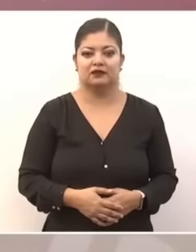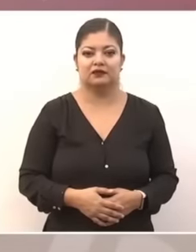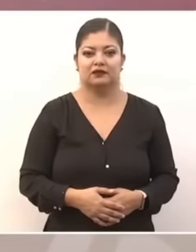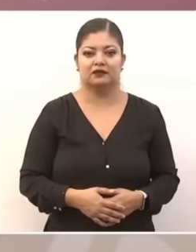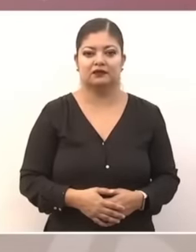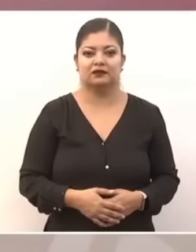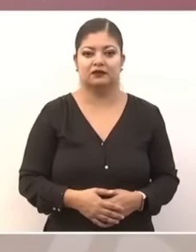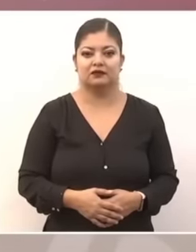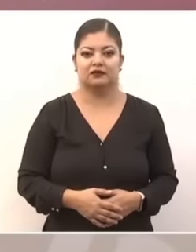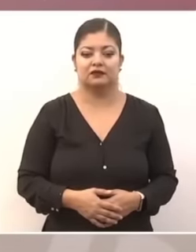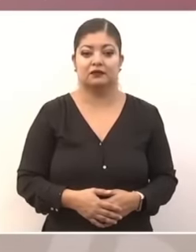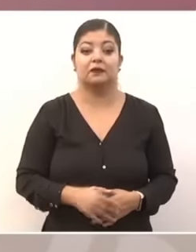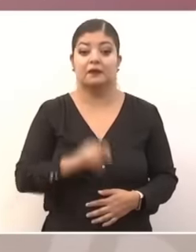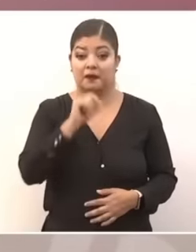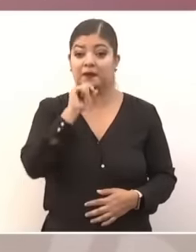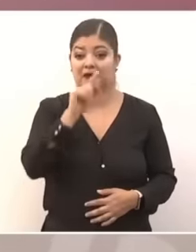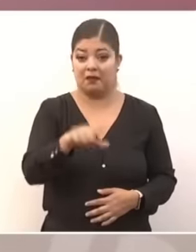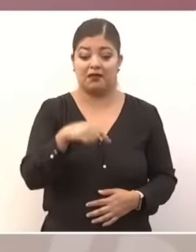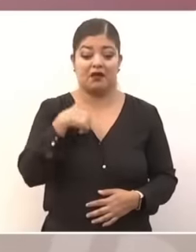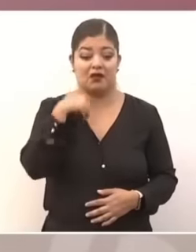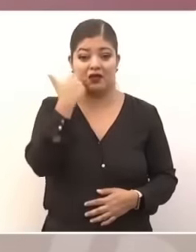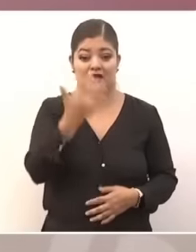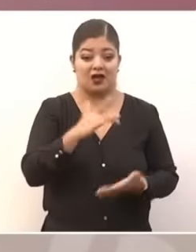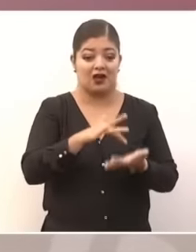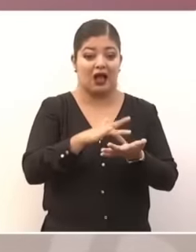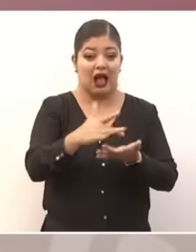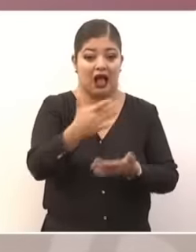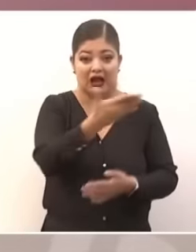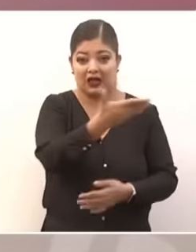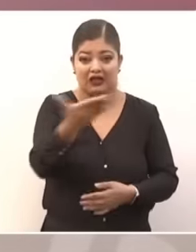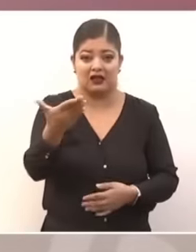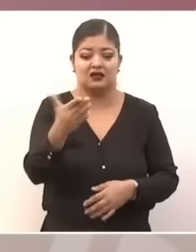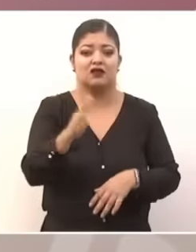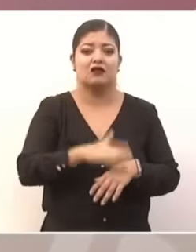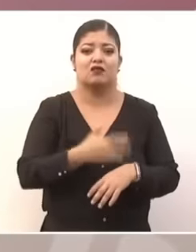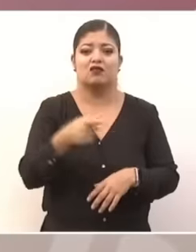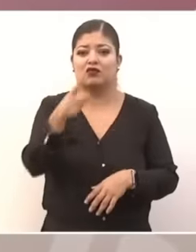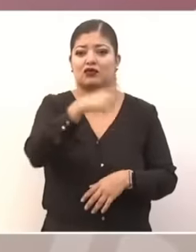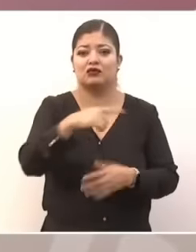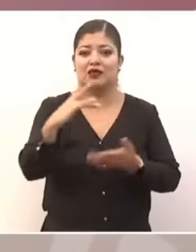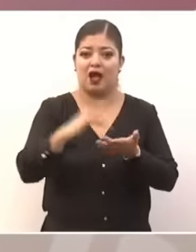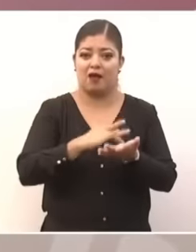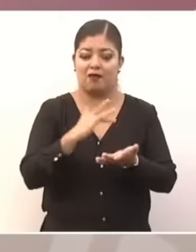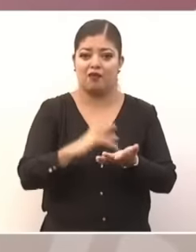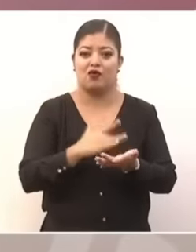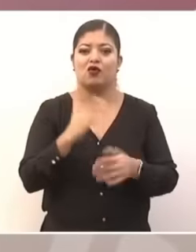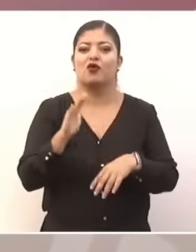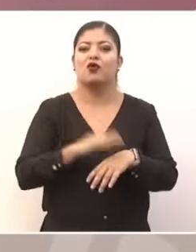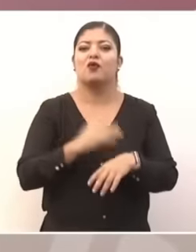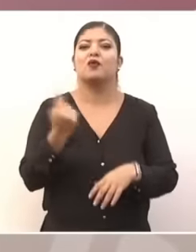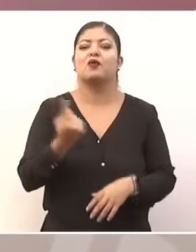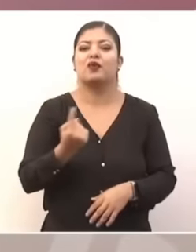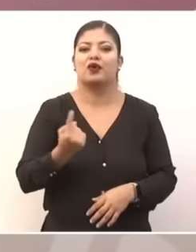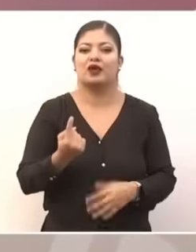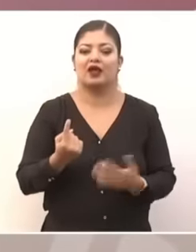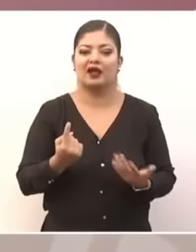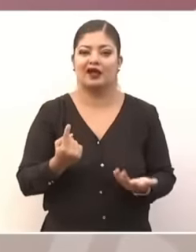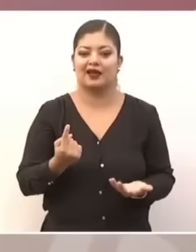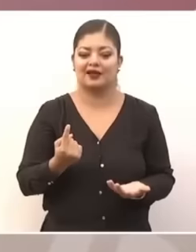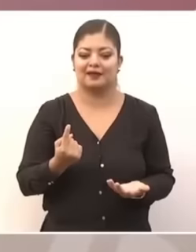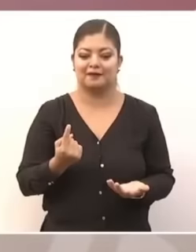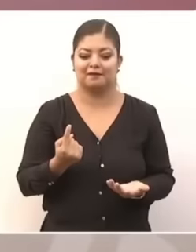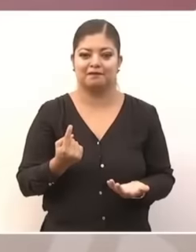Y agradecerles por todo su apoyo, porque no